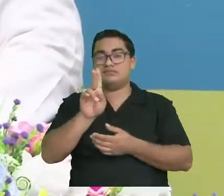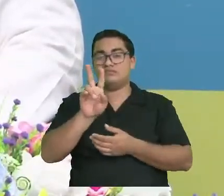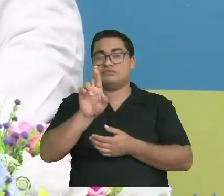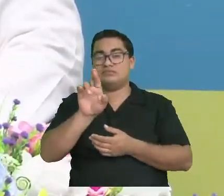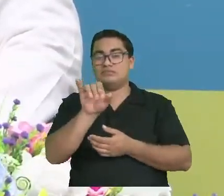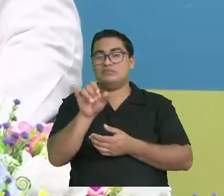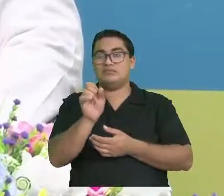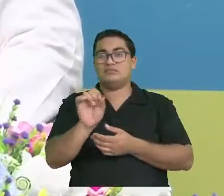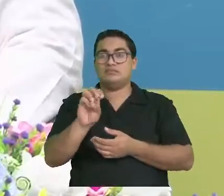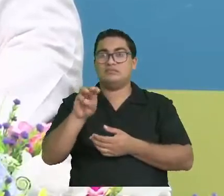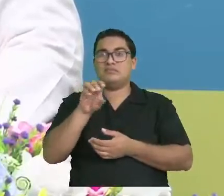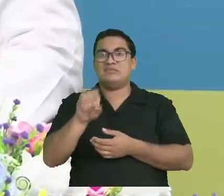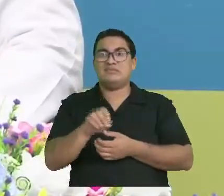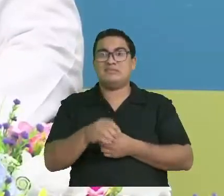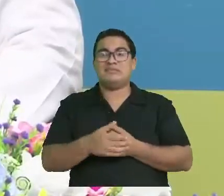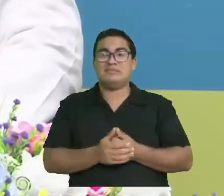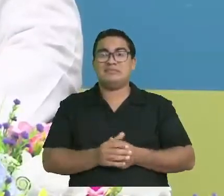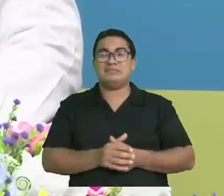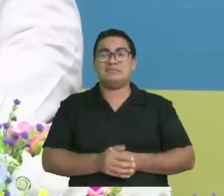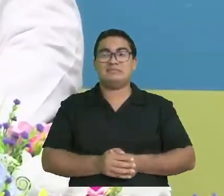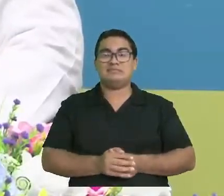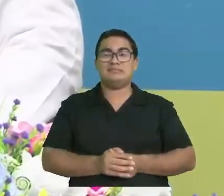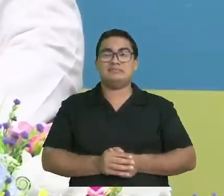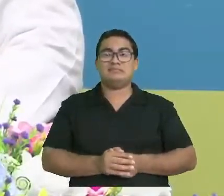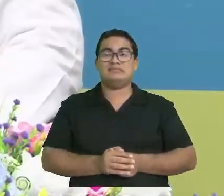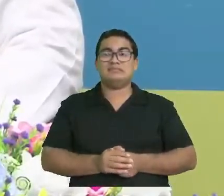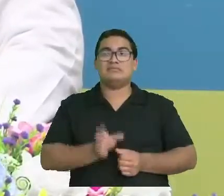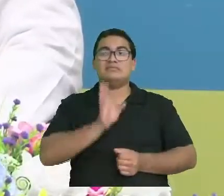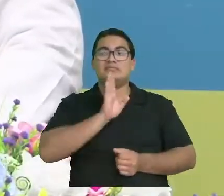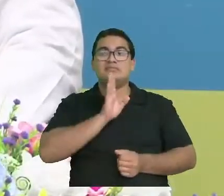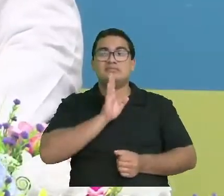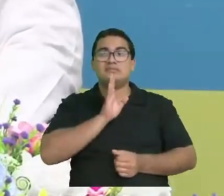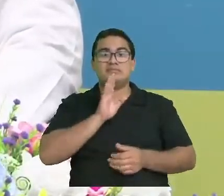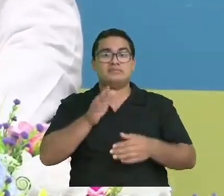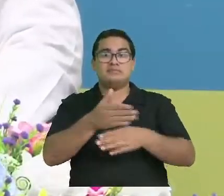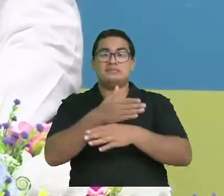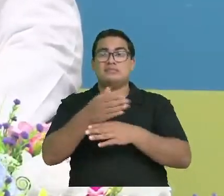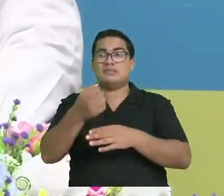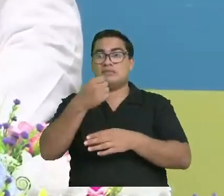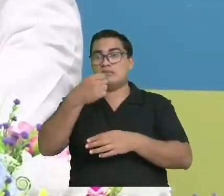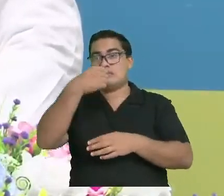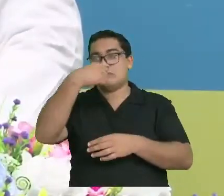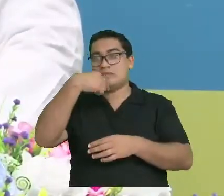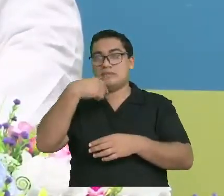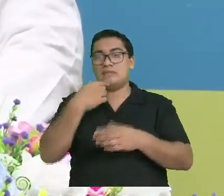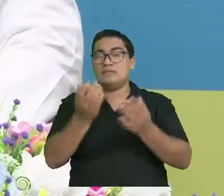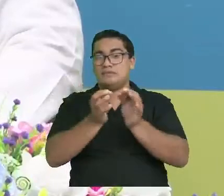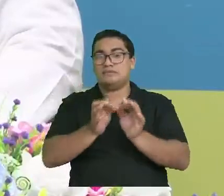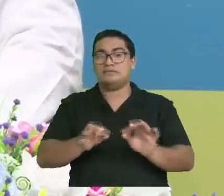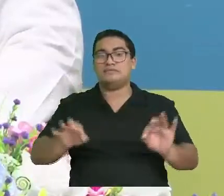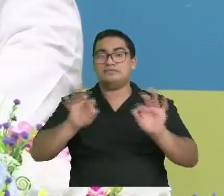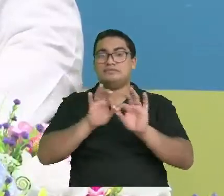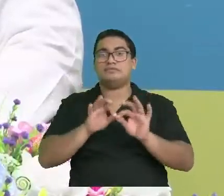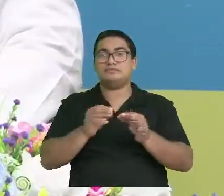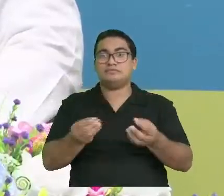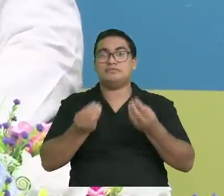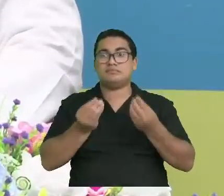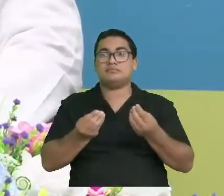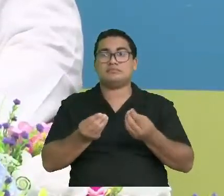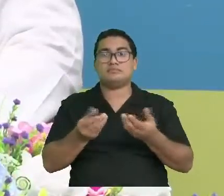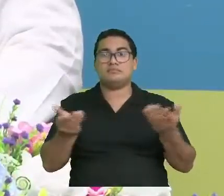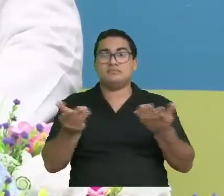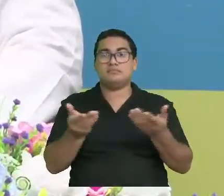Uh-huh. Lo primero es aliviar los síntomas. Estamos hablando de analgésicos y, lo más importante, una férula de